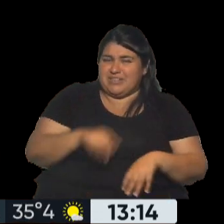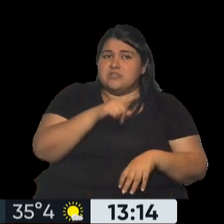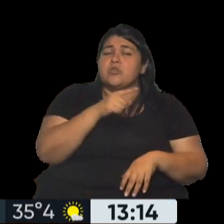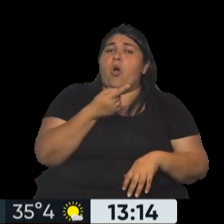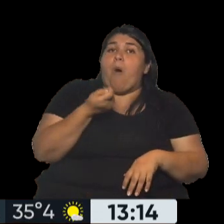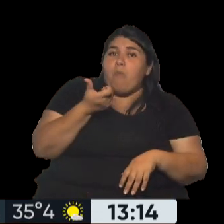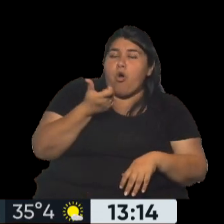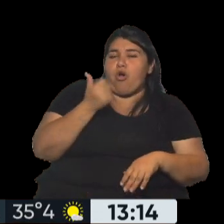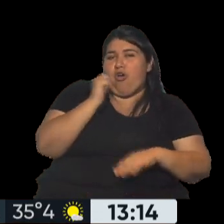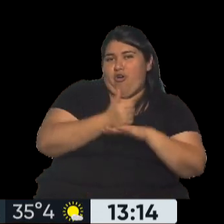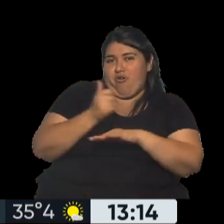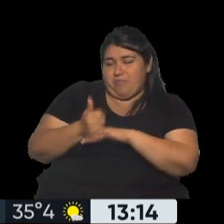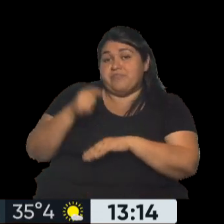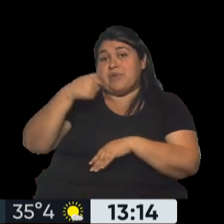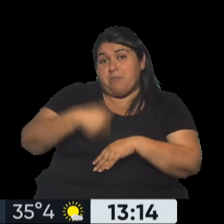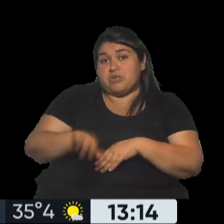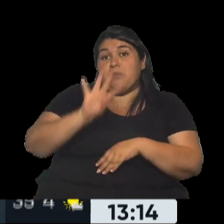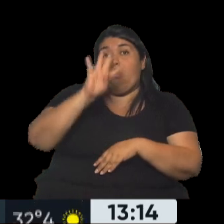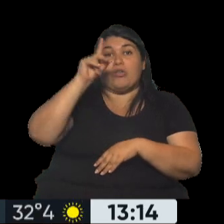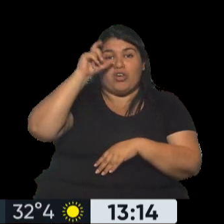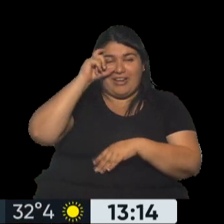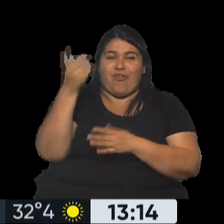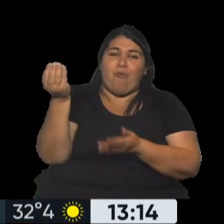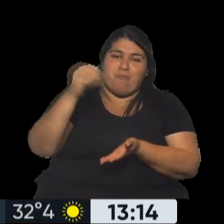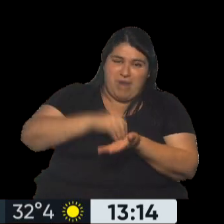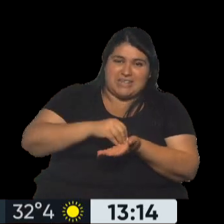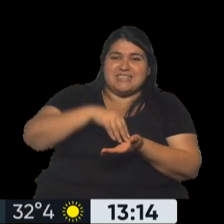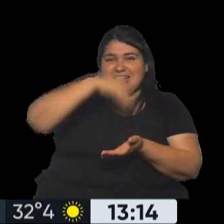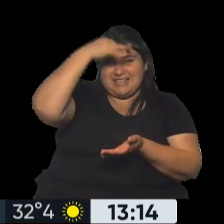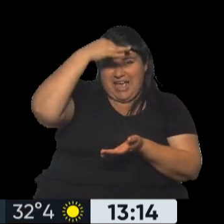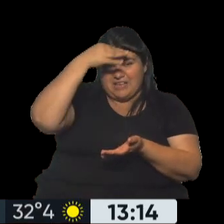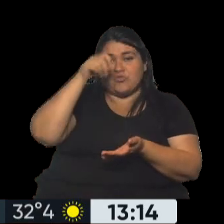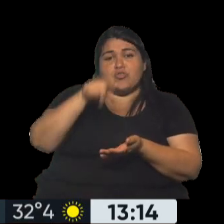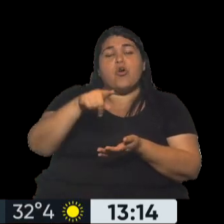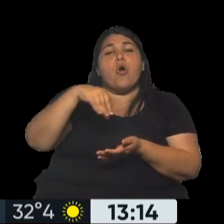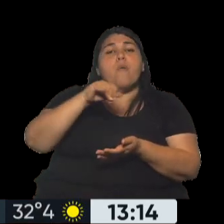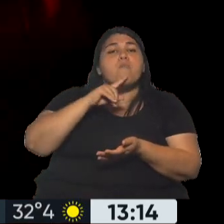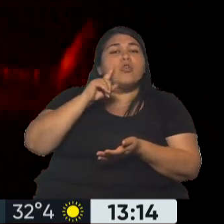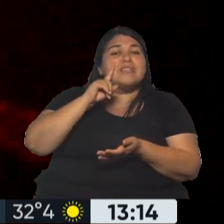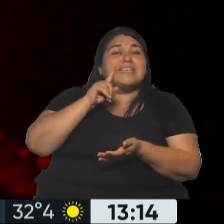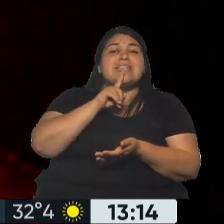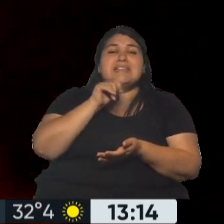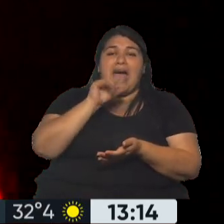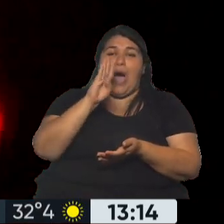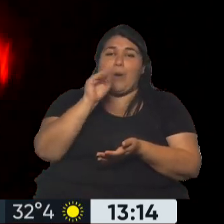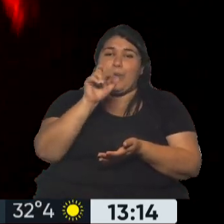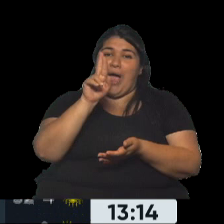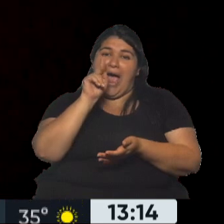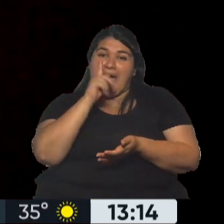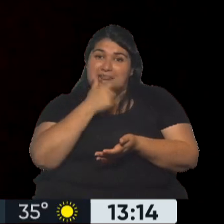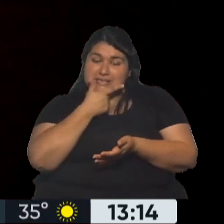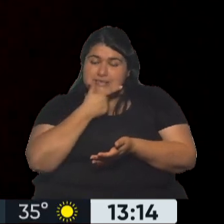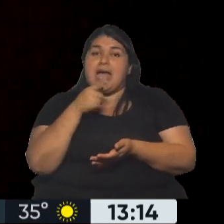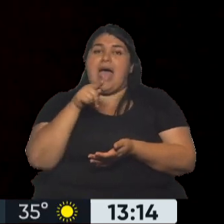y ahora llega a partir del 4 de enero una vez más para representarse en el Teatro Multitabariz. Lo que queda de nosotros